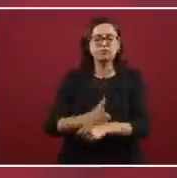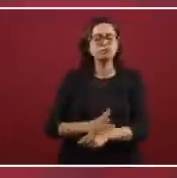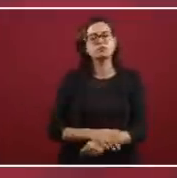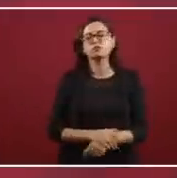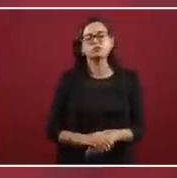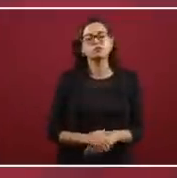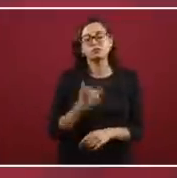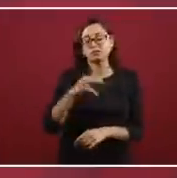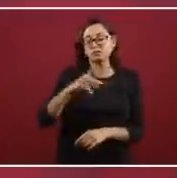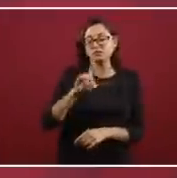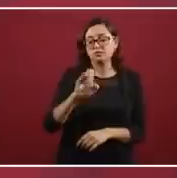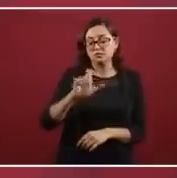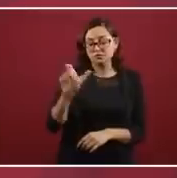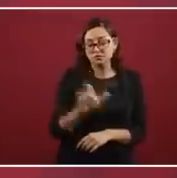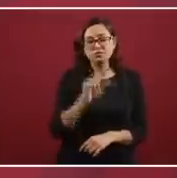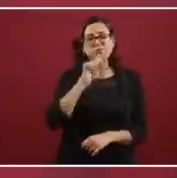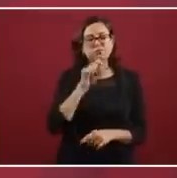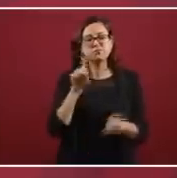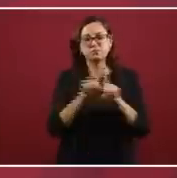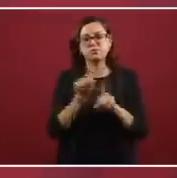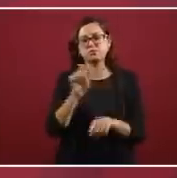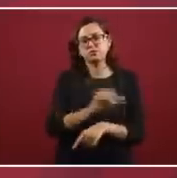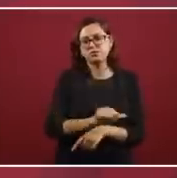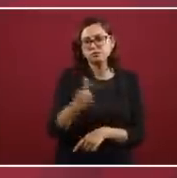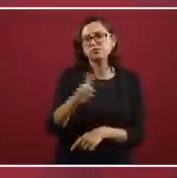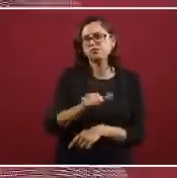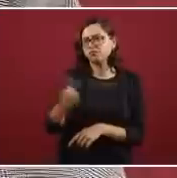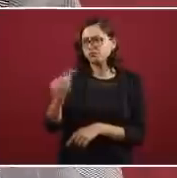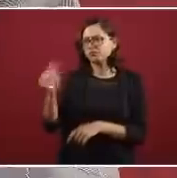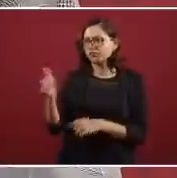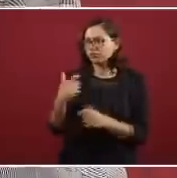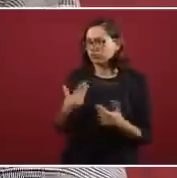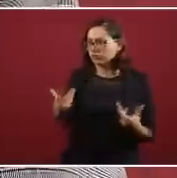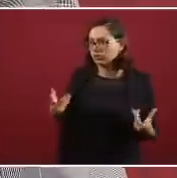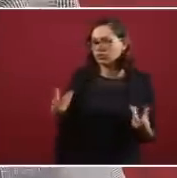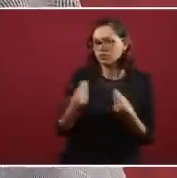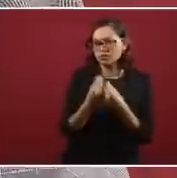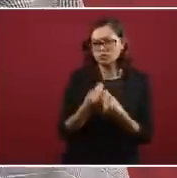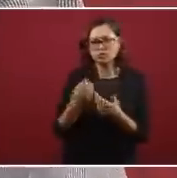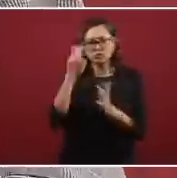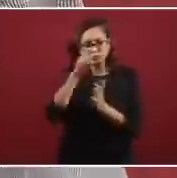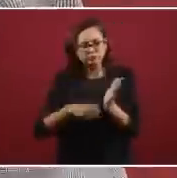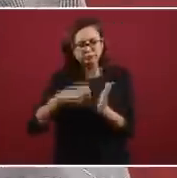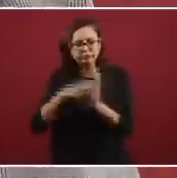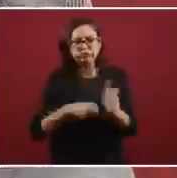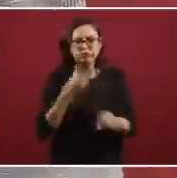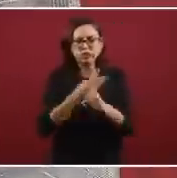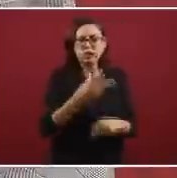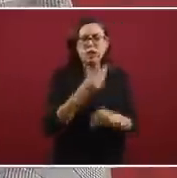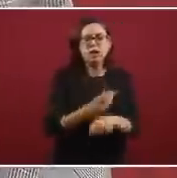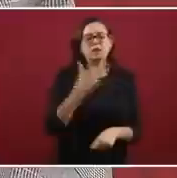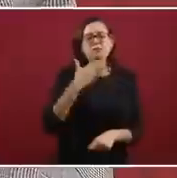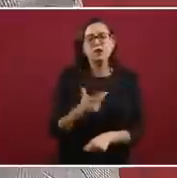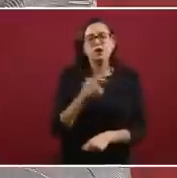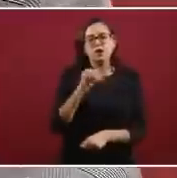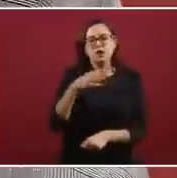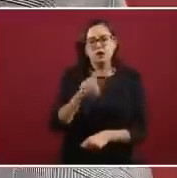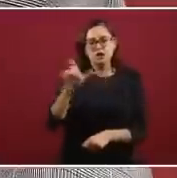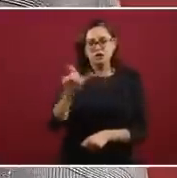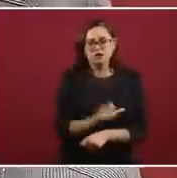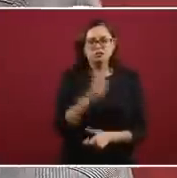INDEX y con otras cámaras para mejorar IMEX y para detener estas malas